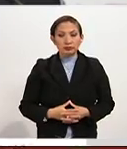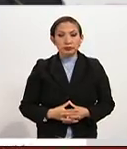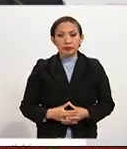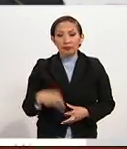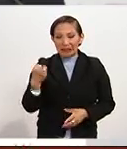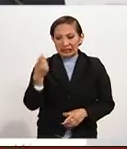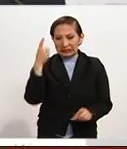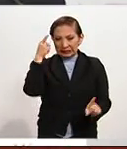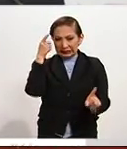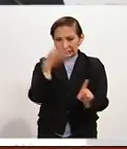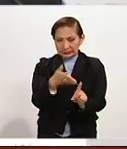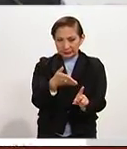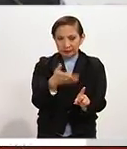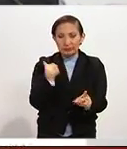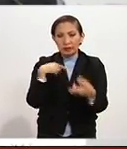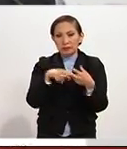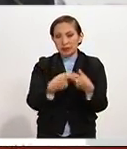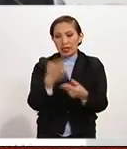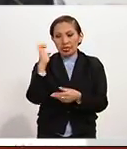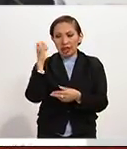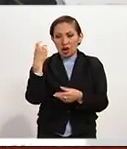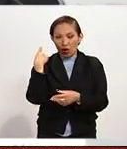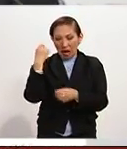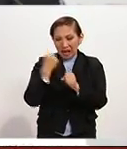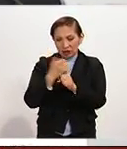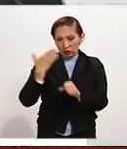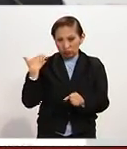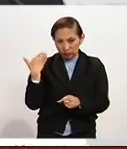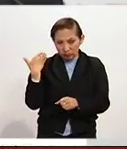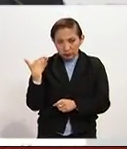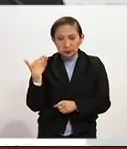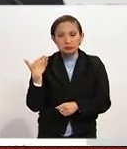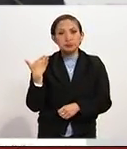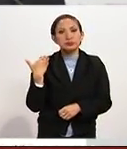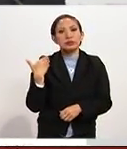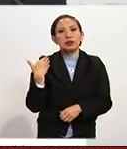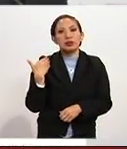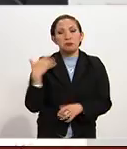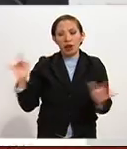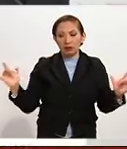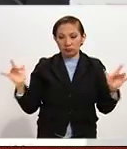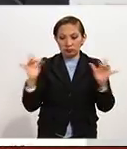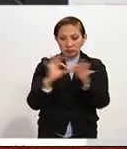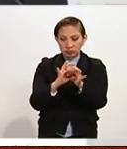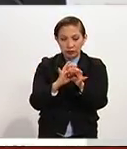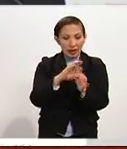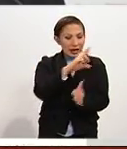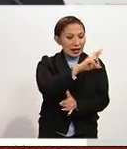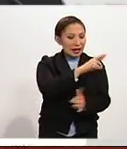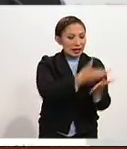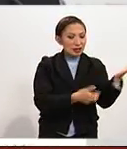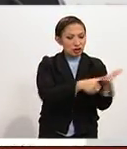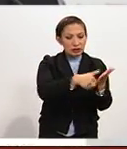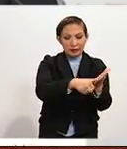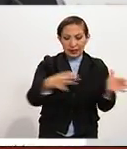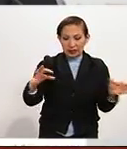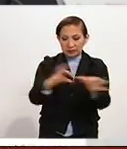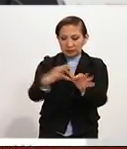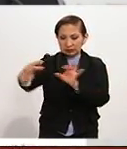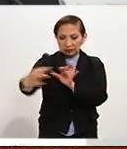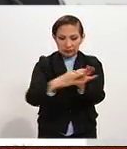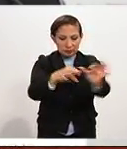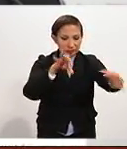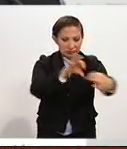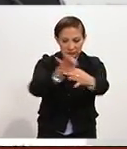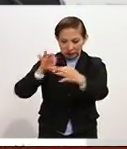Con ese objetivo, comenzamos en enero del año pasado por interconectar los registros civiles entre sí y